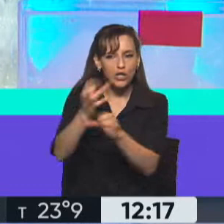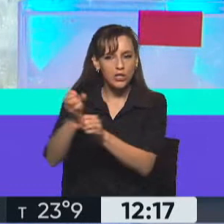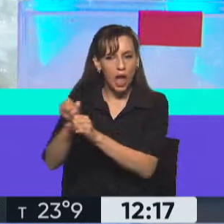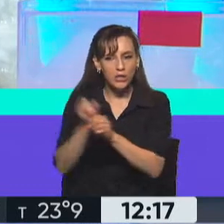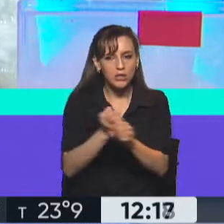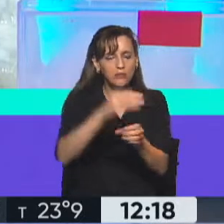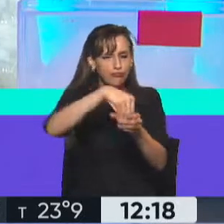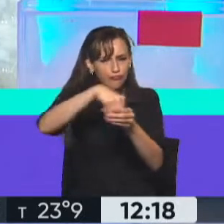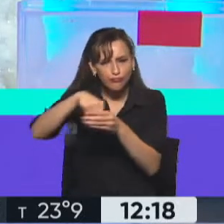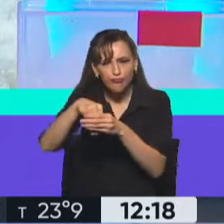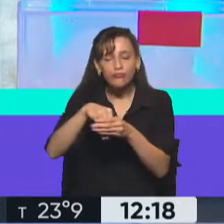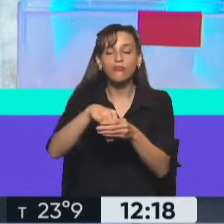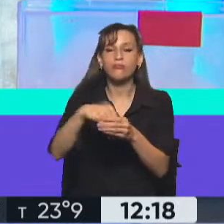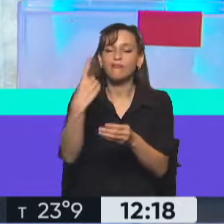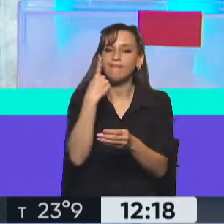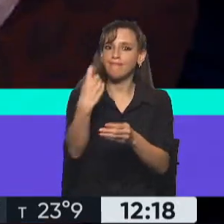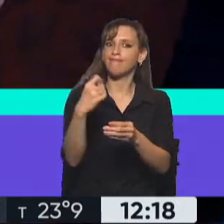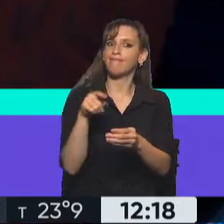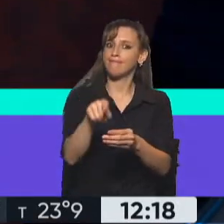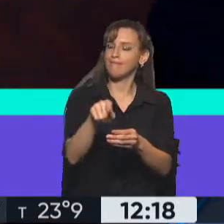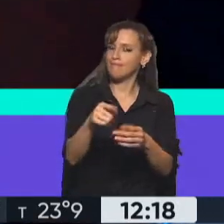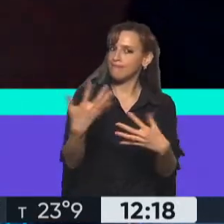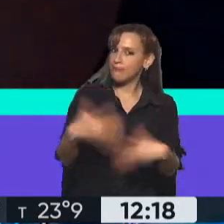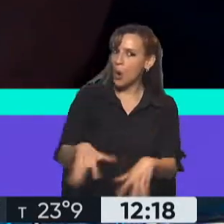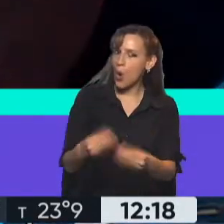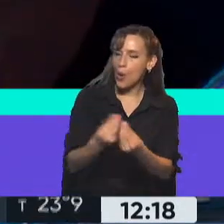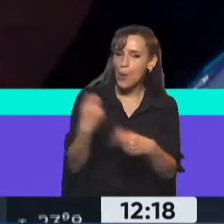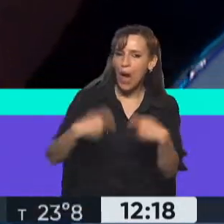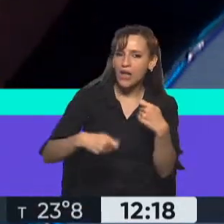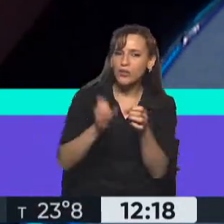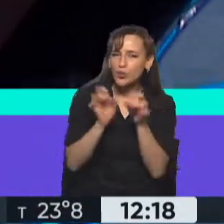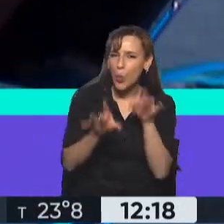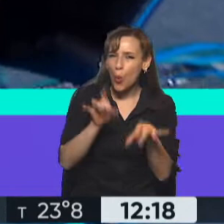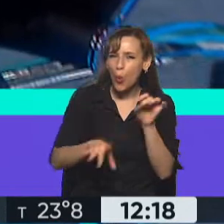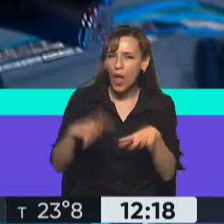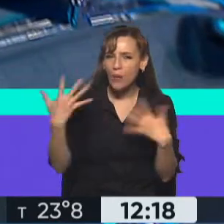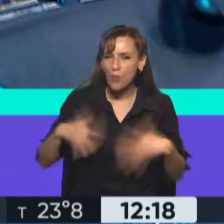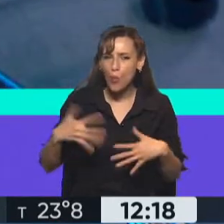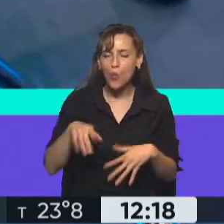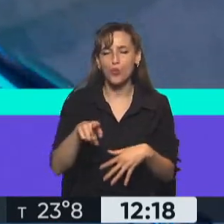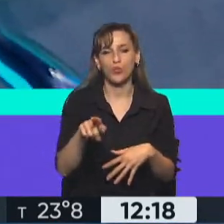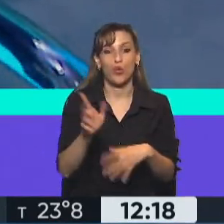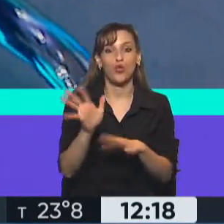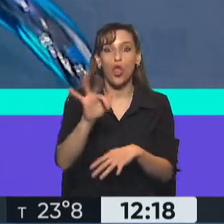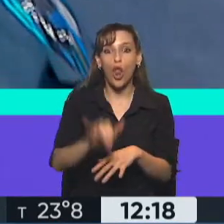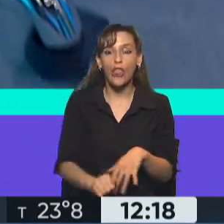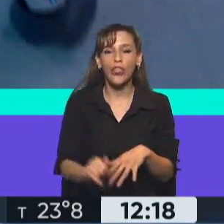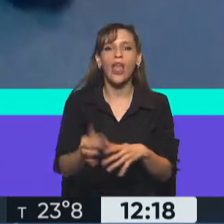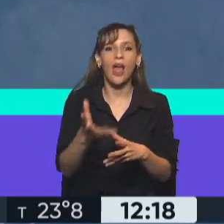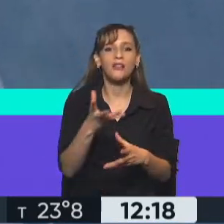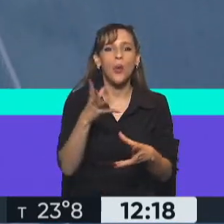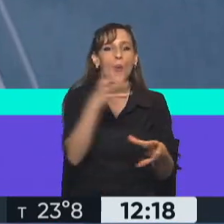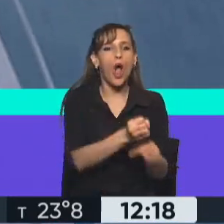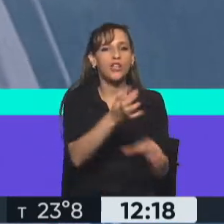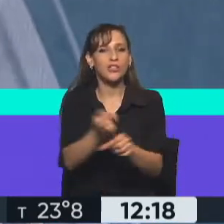tomar conciencia de la cantidad de agua que generamos de bolsitas que recibimos diariamente se